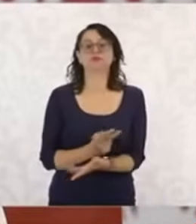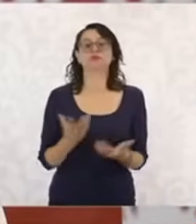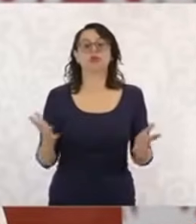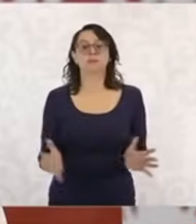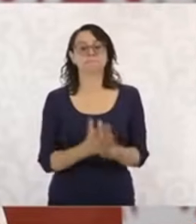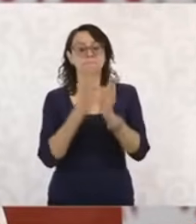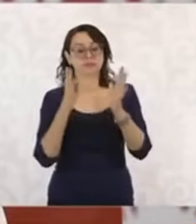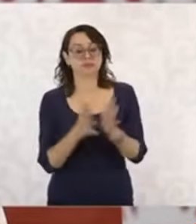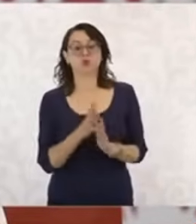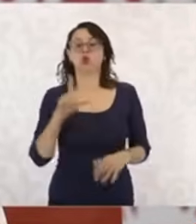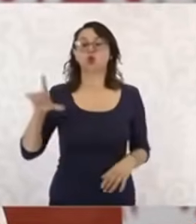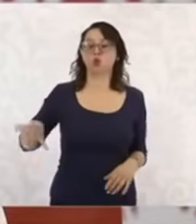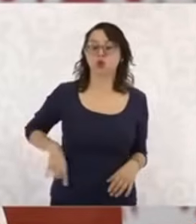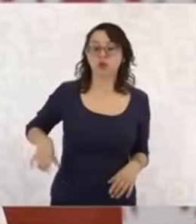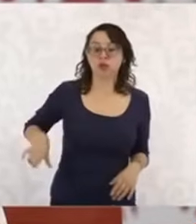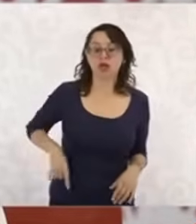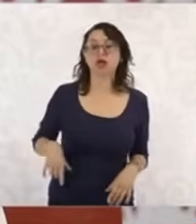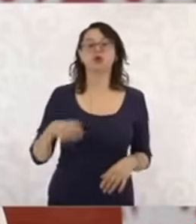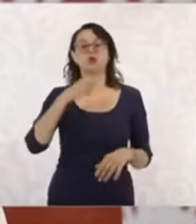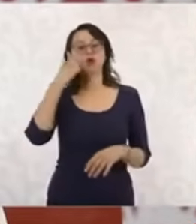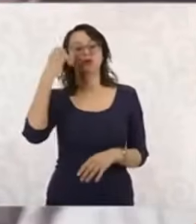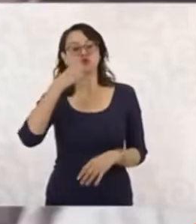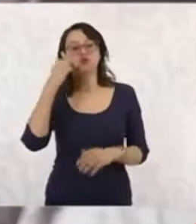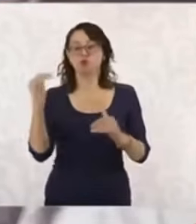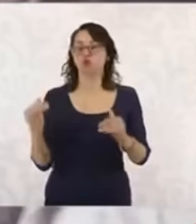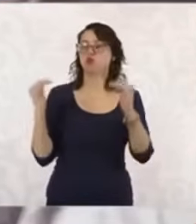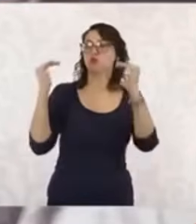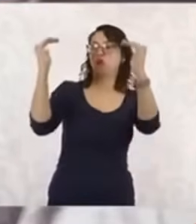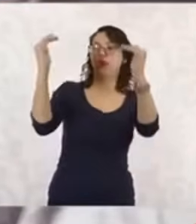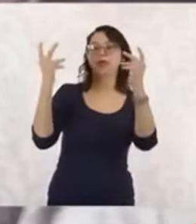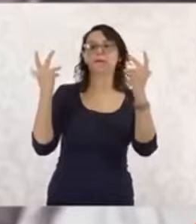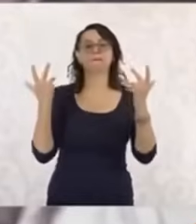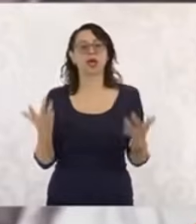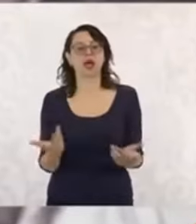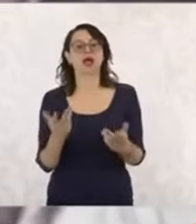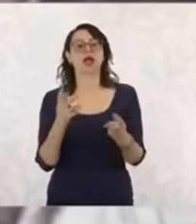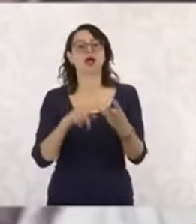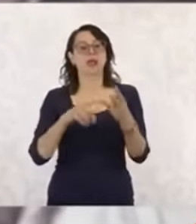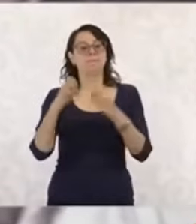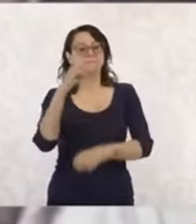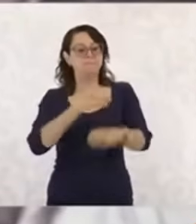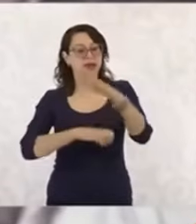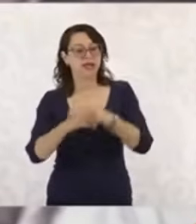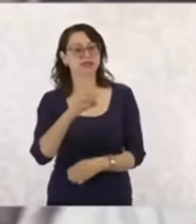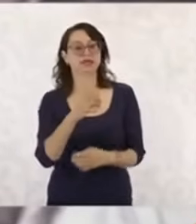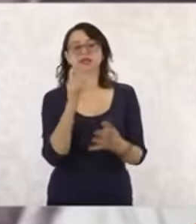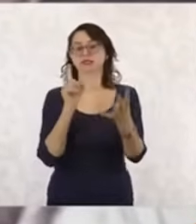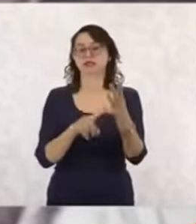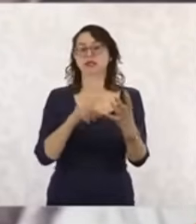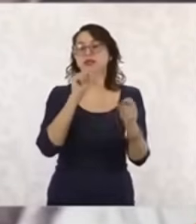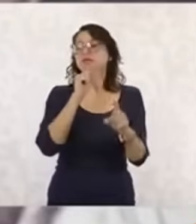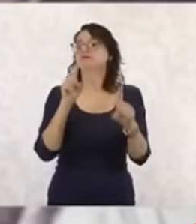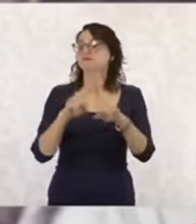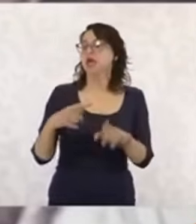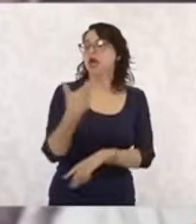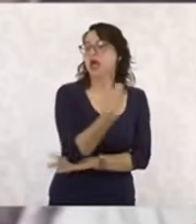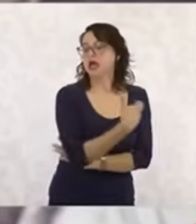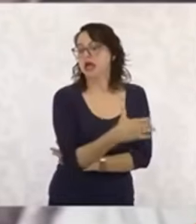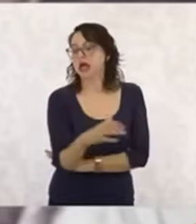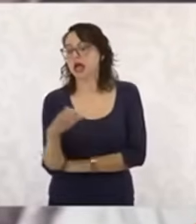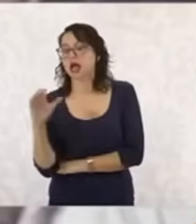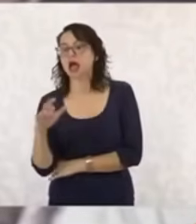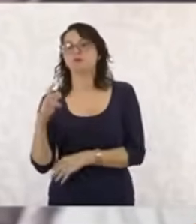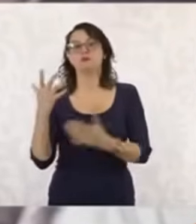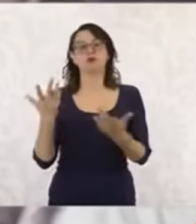participaron gobiernos, participaron académicos, participaron empresas y también participaron productores agrícolas y pecuarios. Y